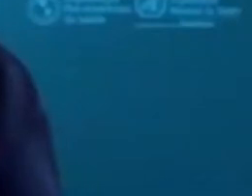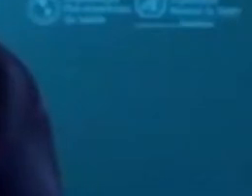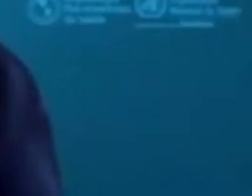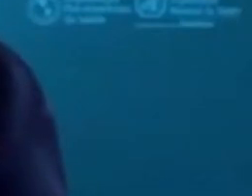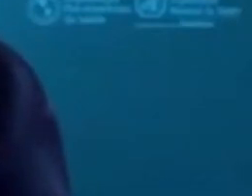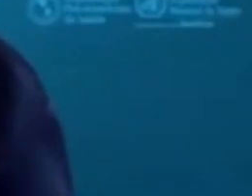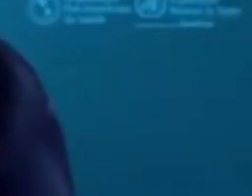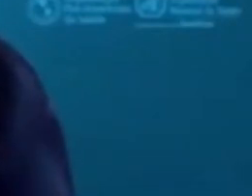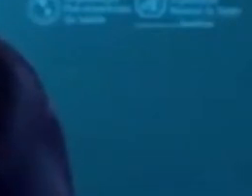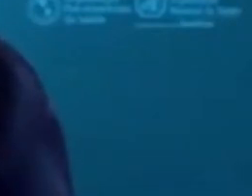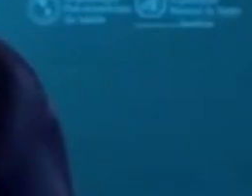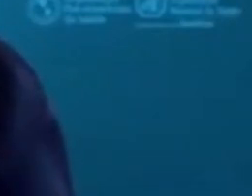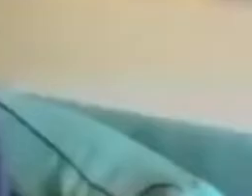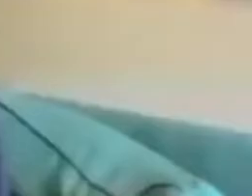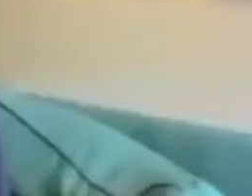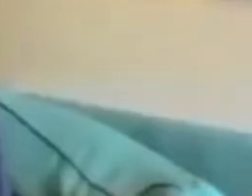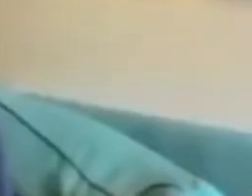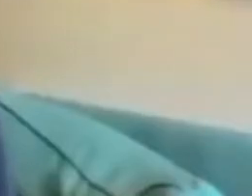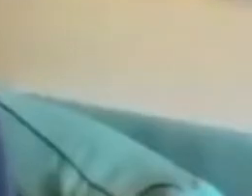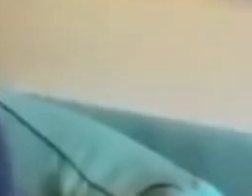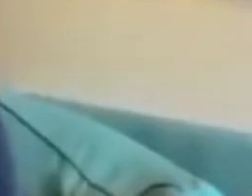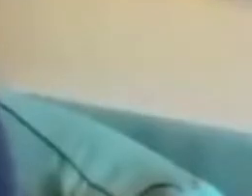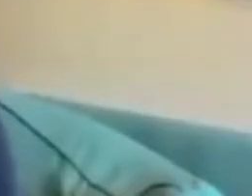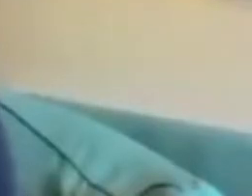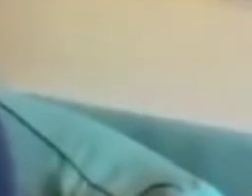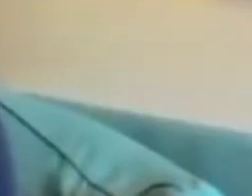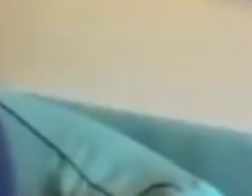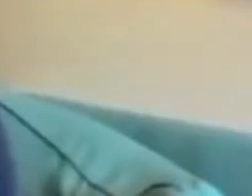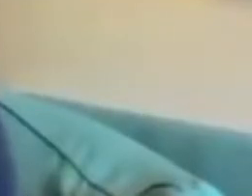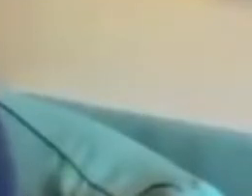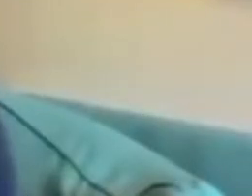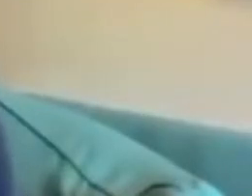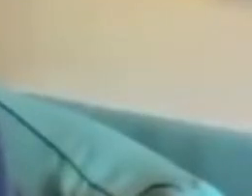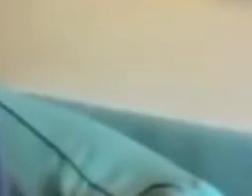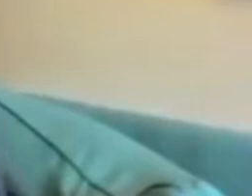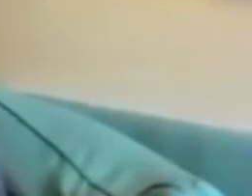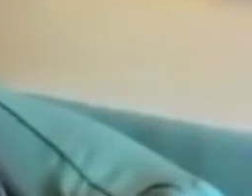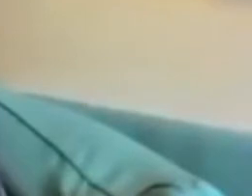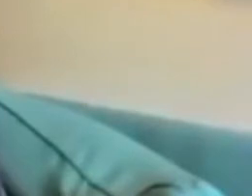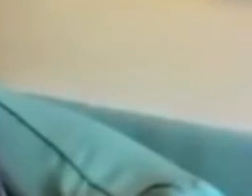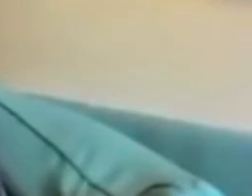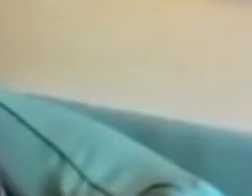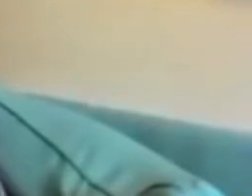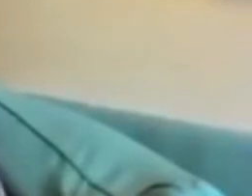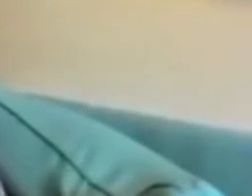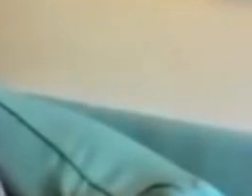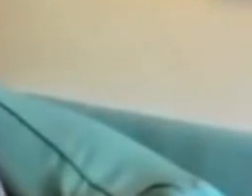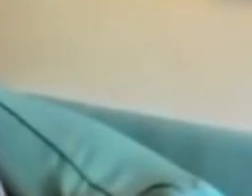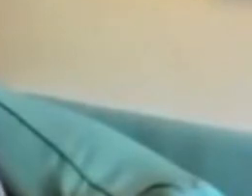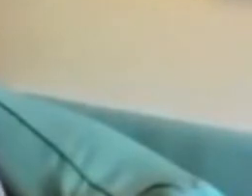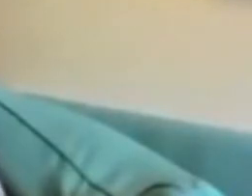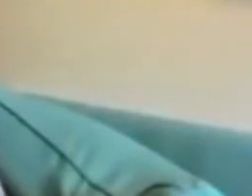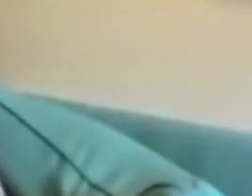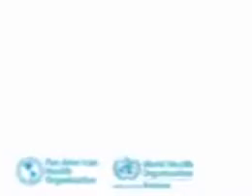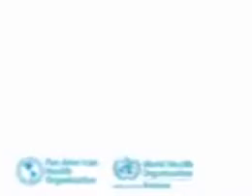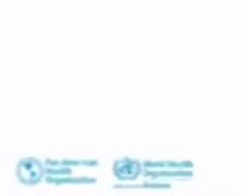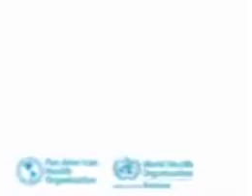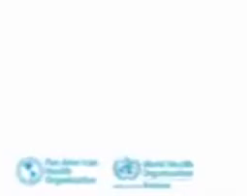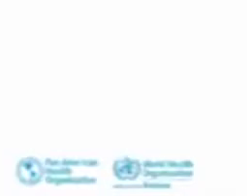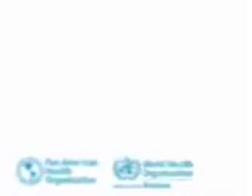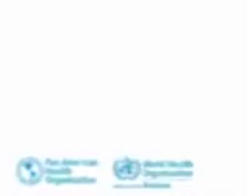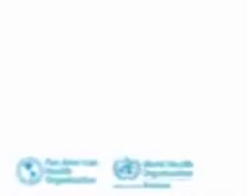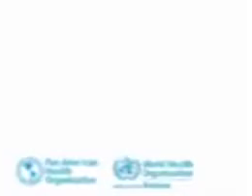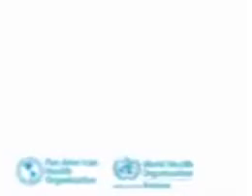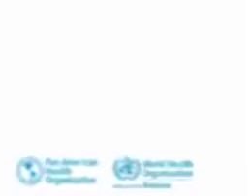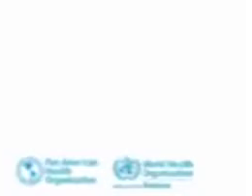La Organización Panamericana de la Salud abordó la situación de las variantes del COVID-19 en las Américas. Afirman que las vacunas que se